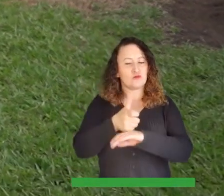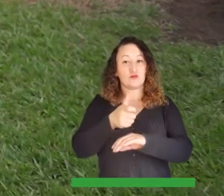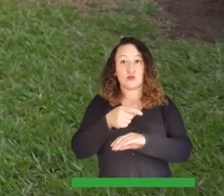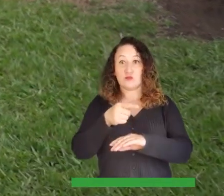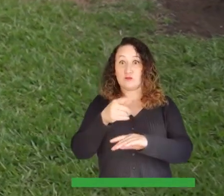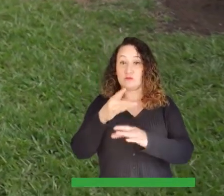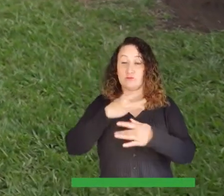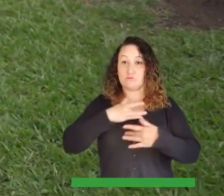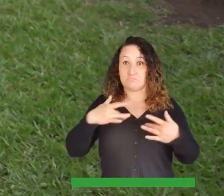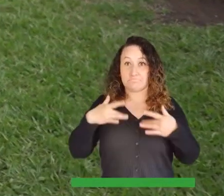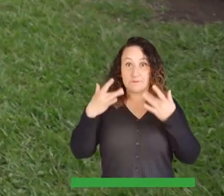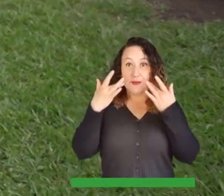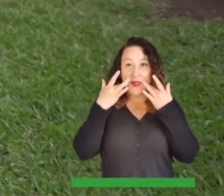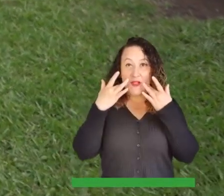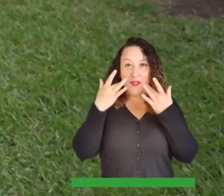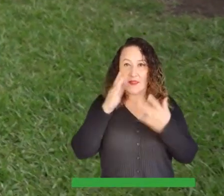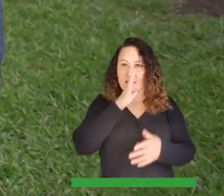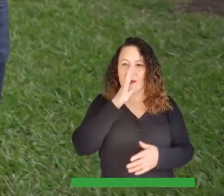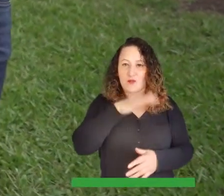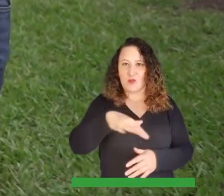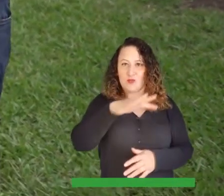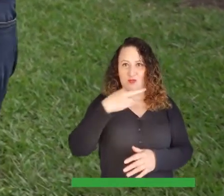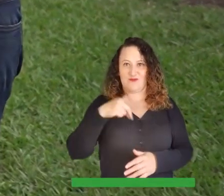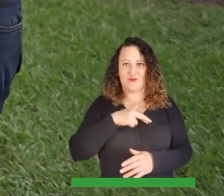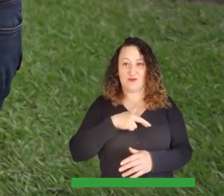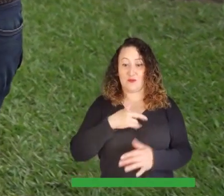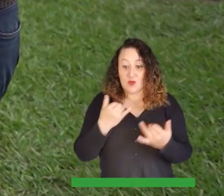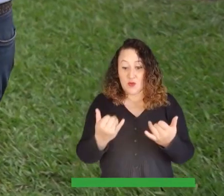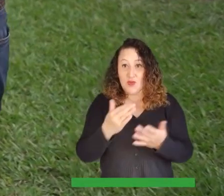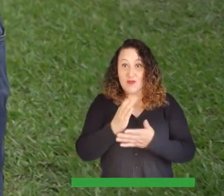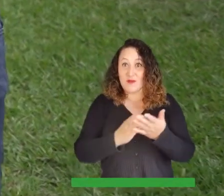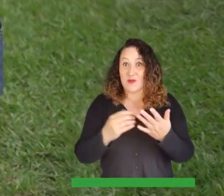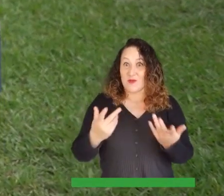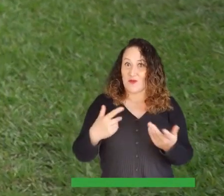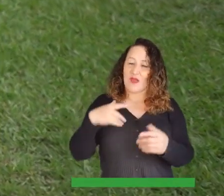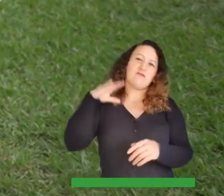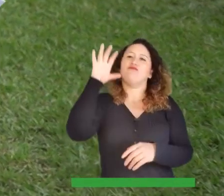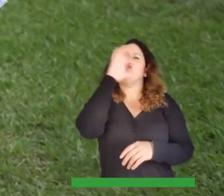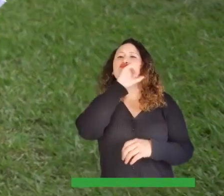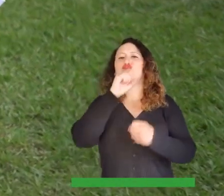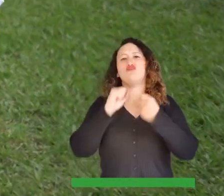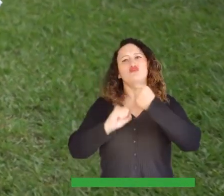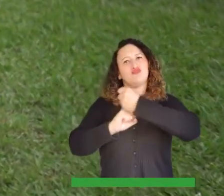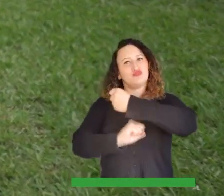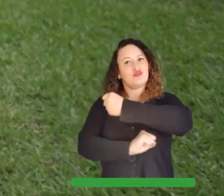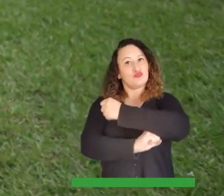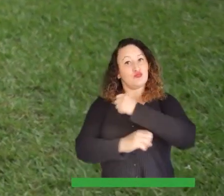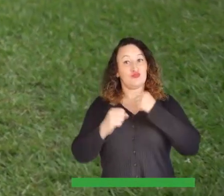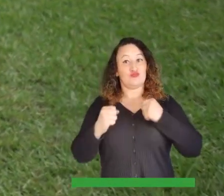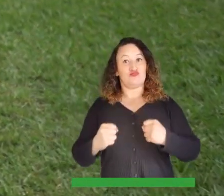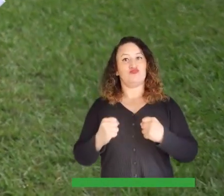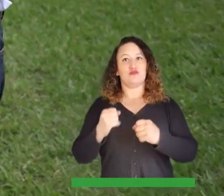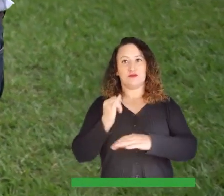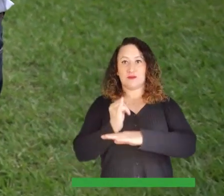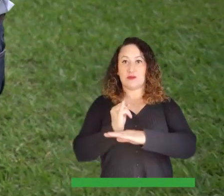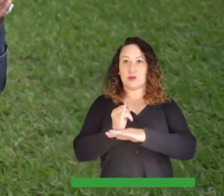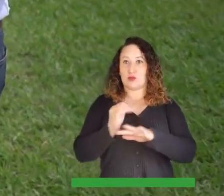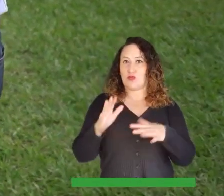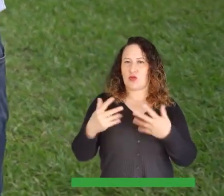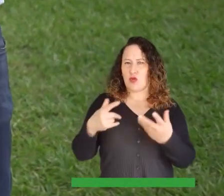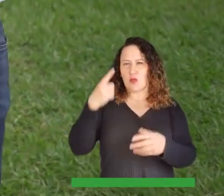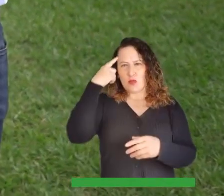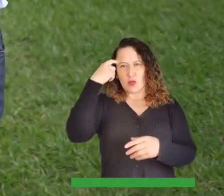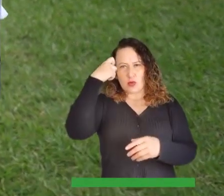y fitosanidad de nuestro campo. En el capítulo de hoy descubriremos cómo nos estamos fortaleciendo institucionalmente para enfrentar